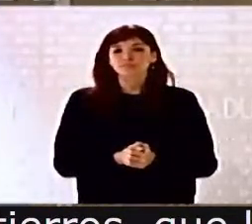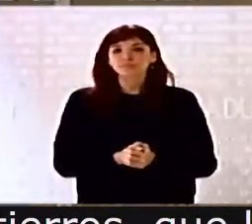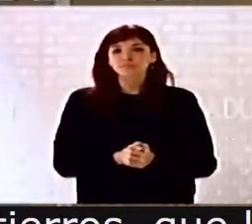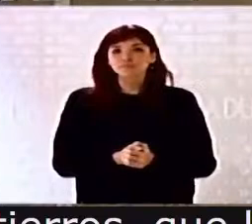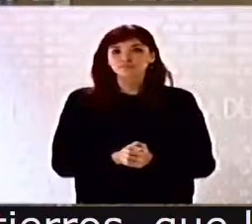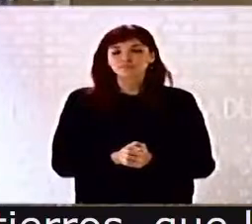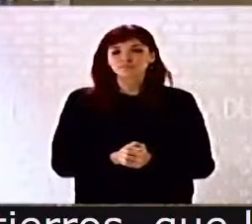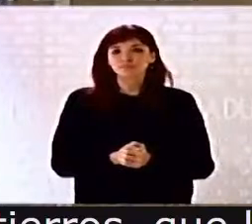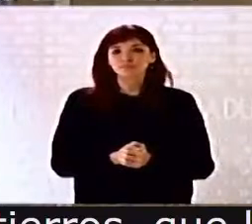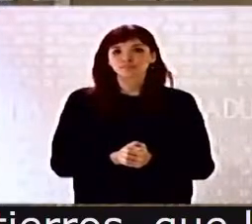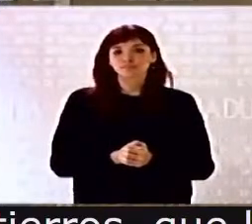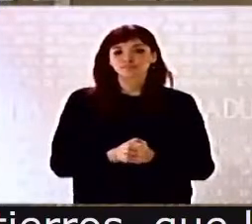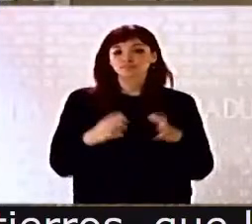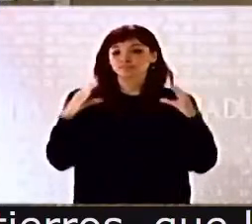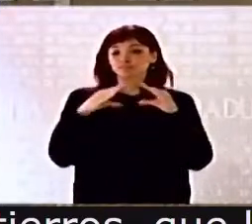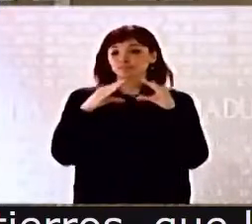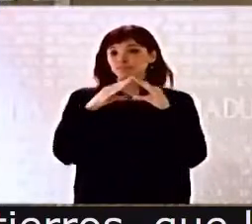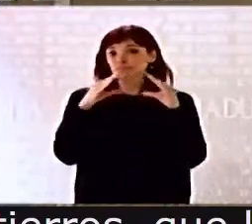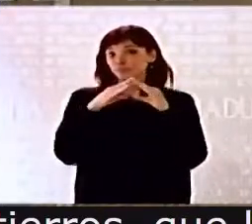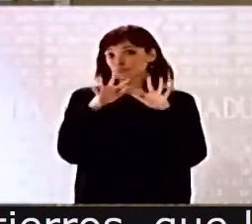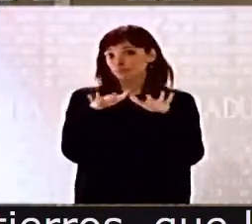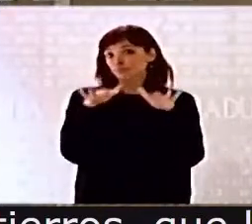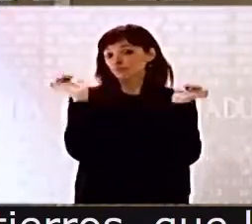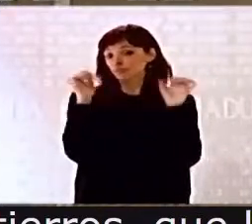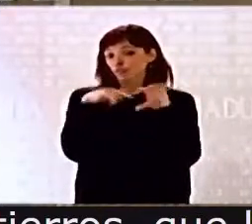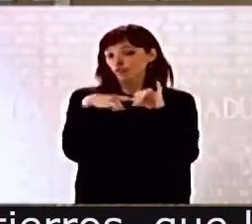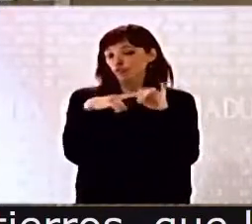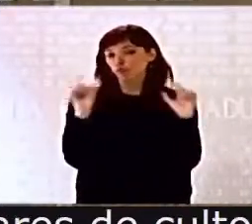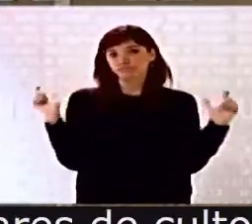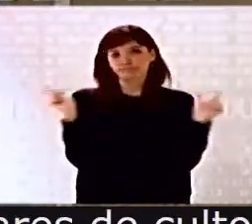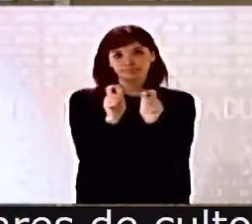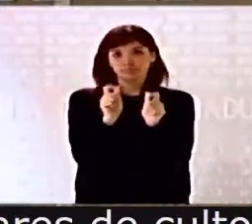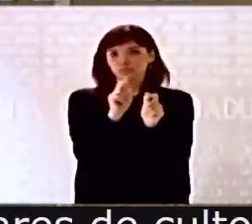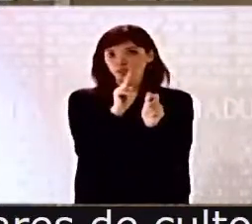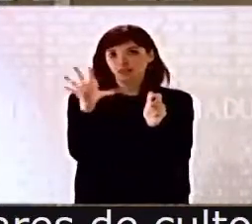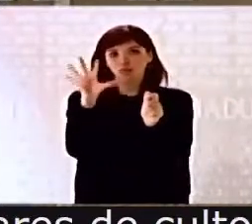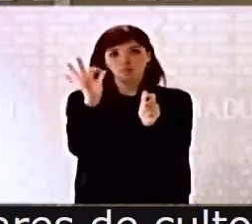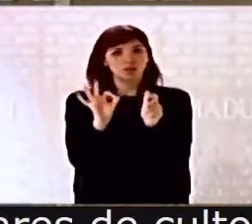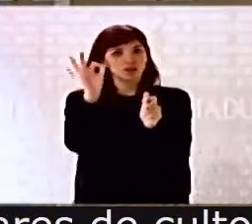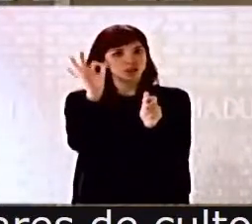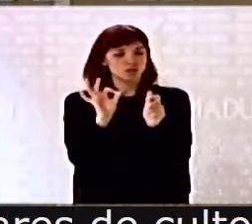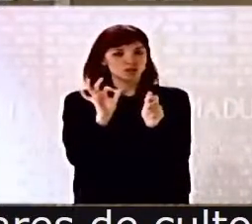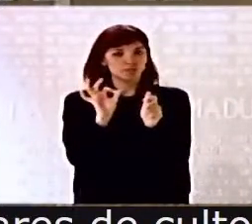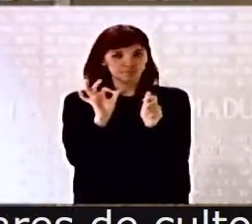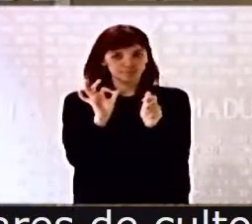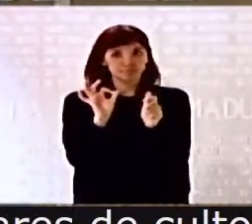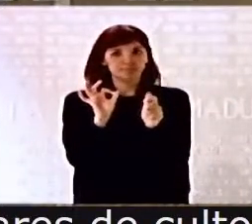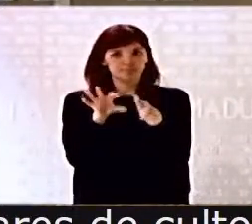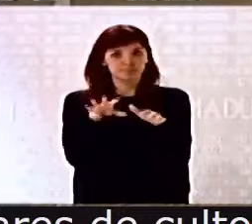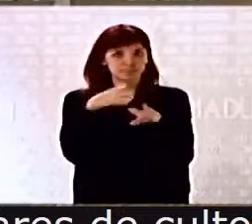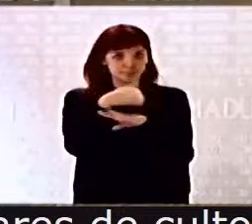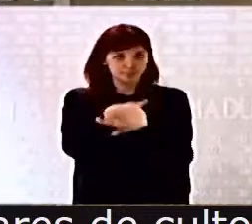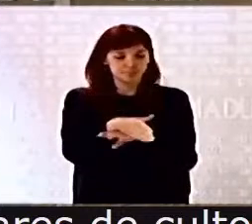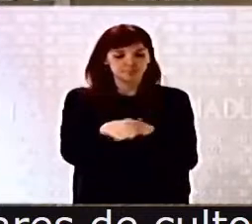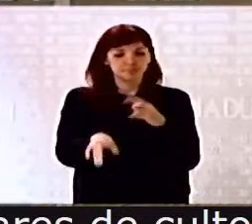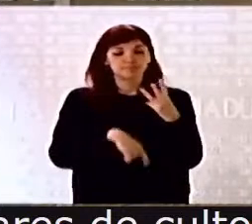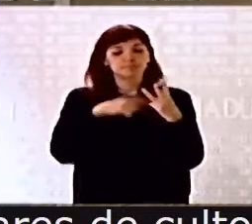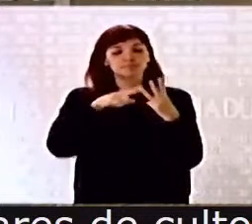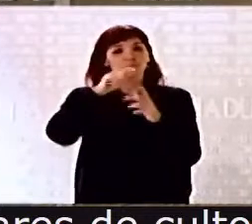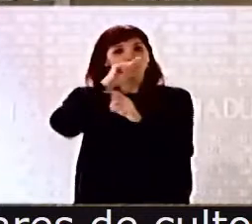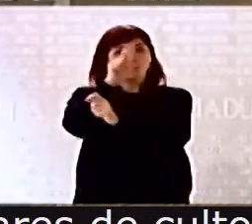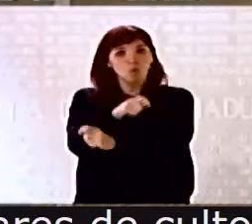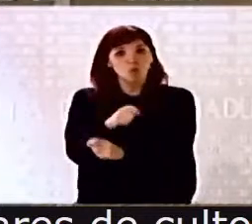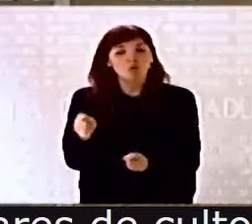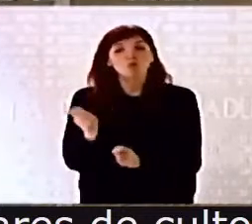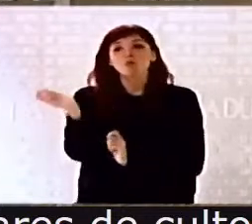los lugares de culto, que bajamos el aforo al 25%, las ceremonias nupciales y